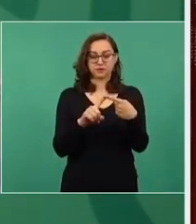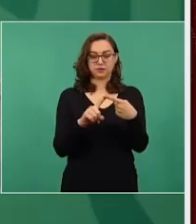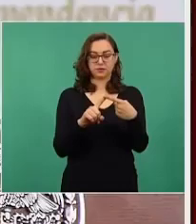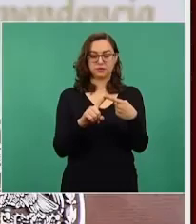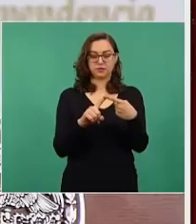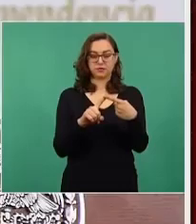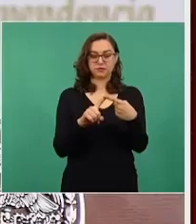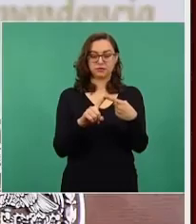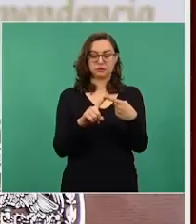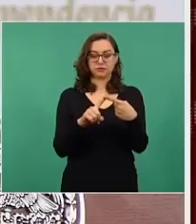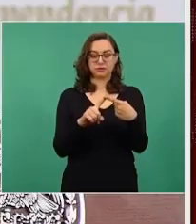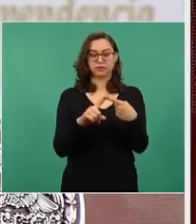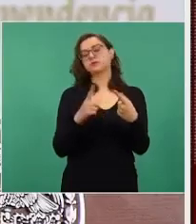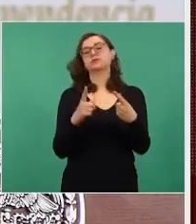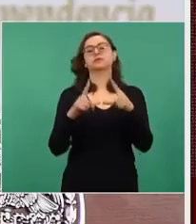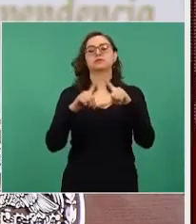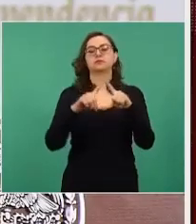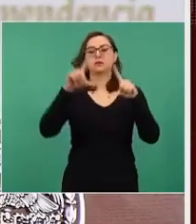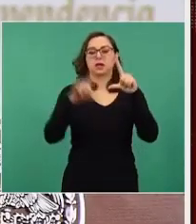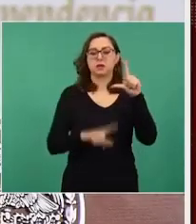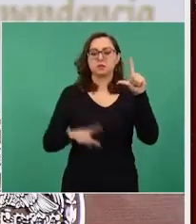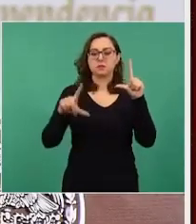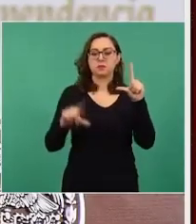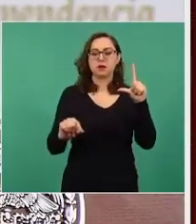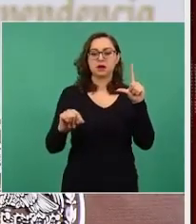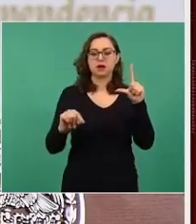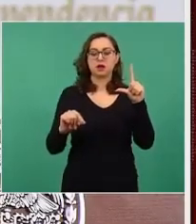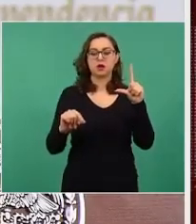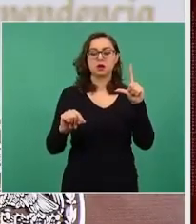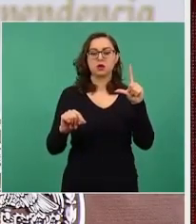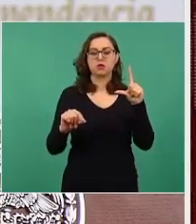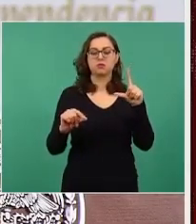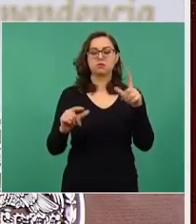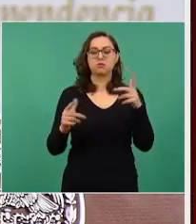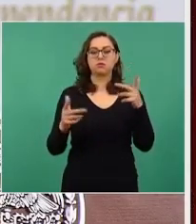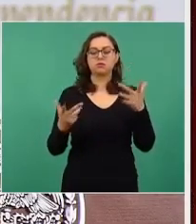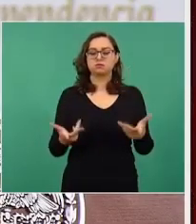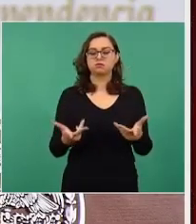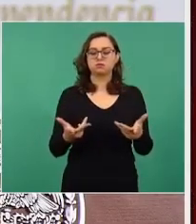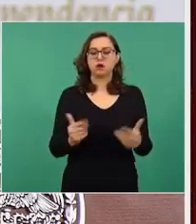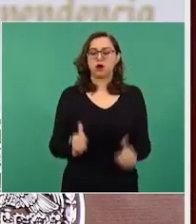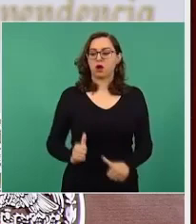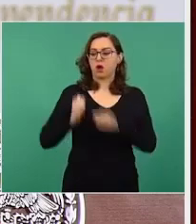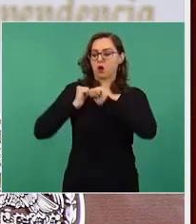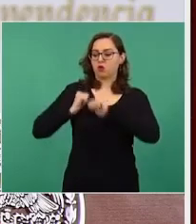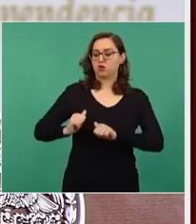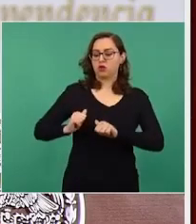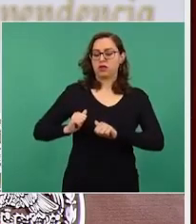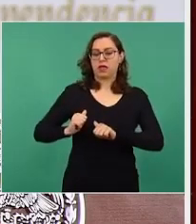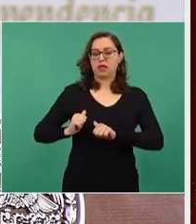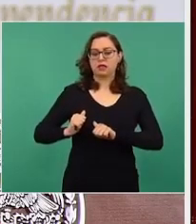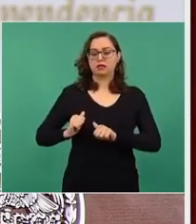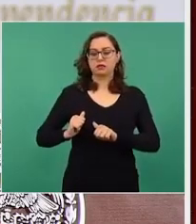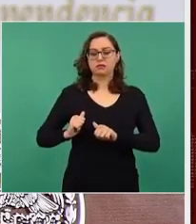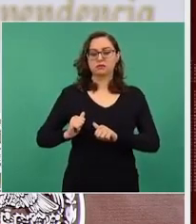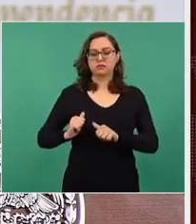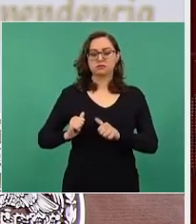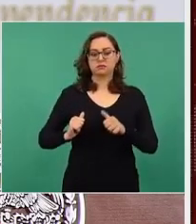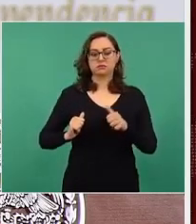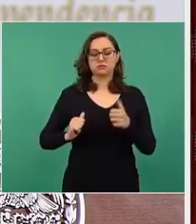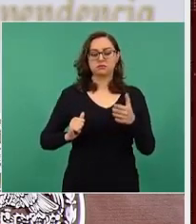que sólo buscan un pensamiento y se ofenden a la primera que se lo recuerdan esto es malabar político